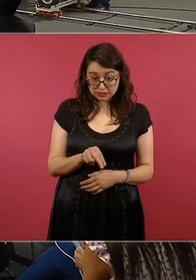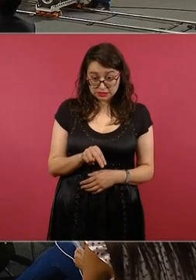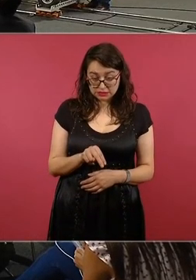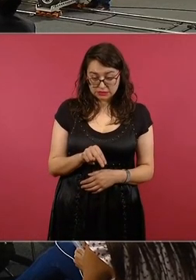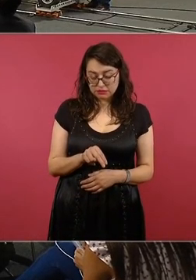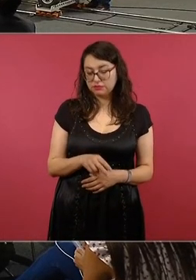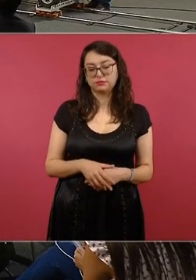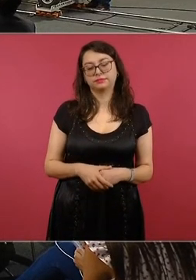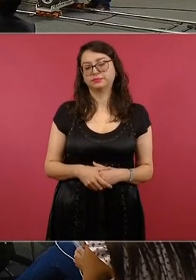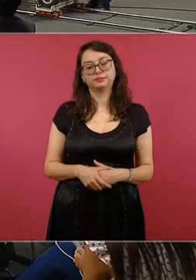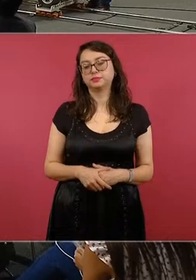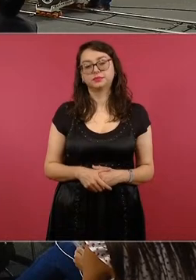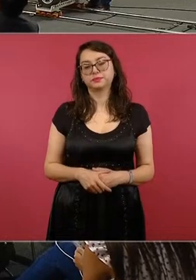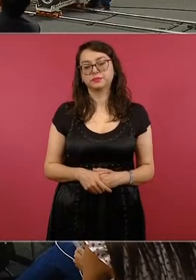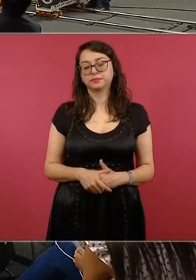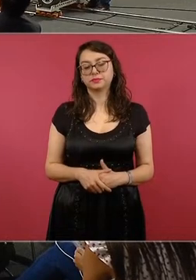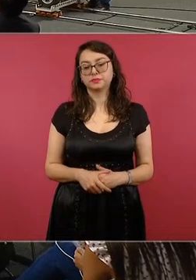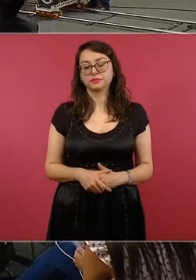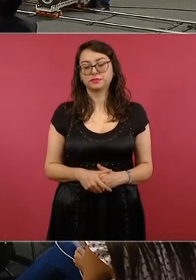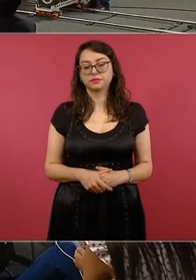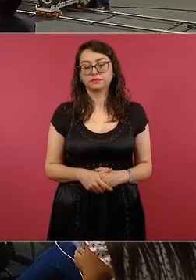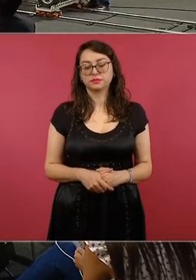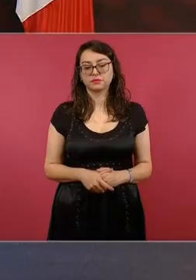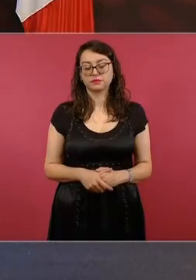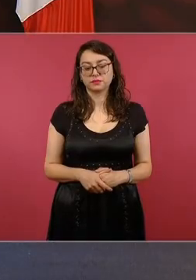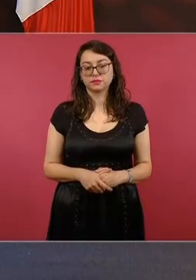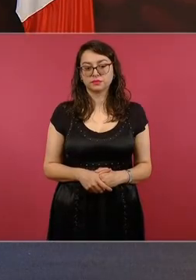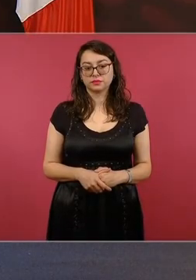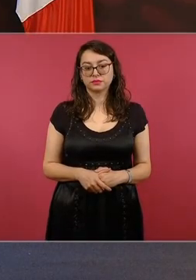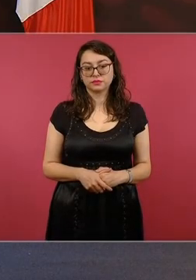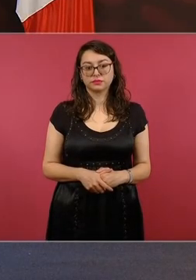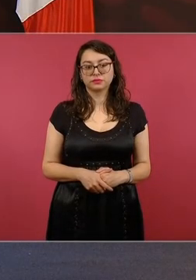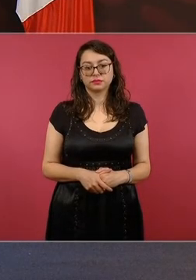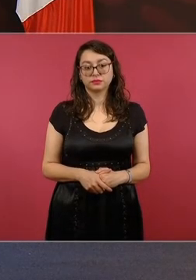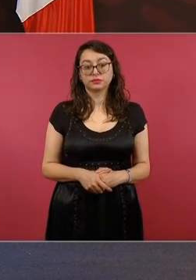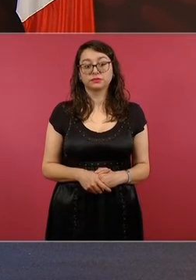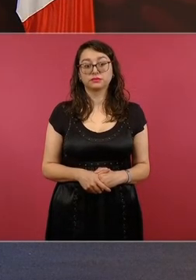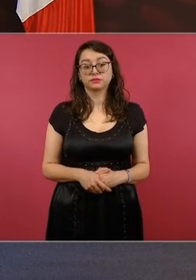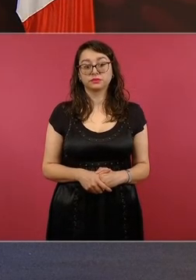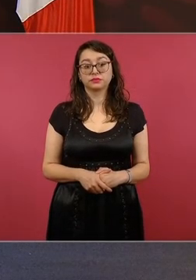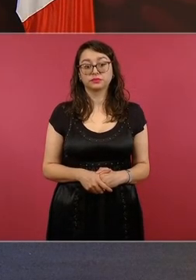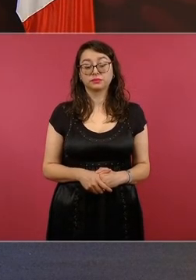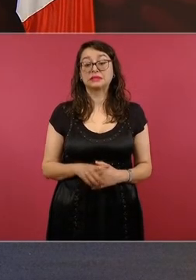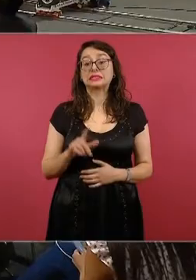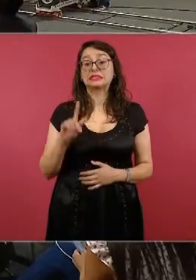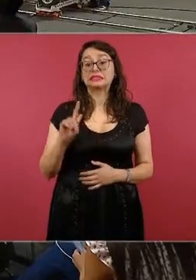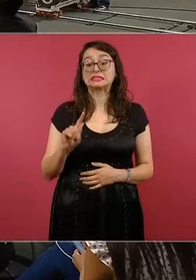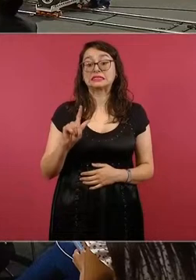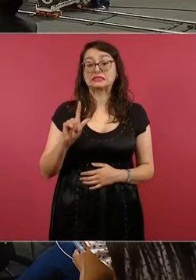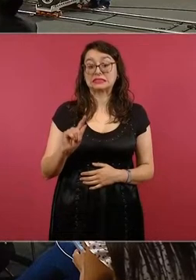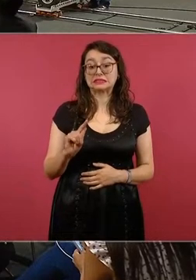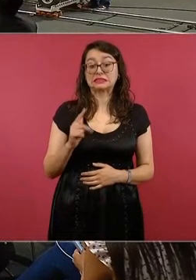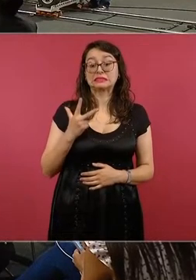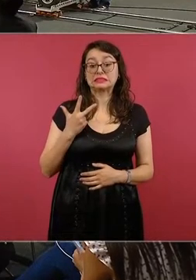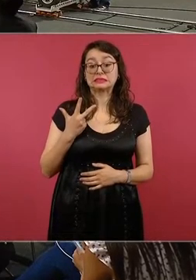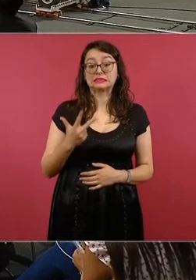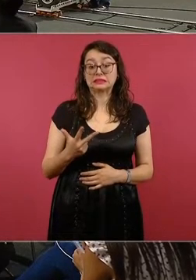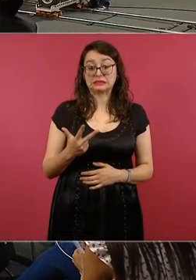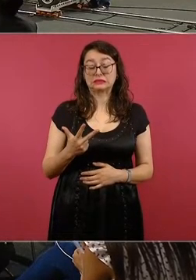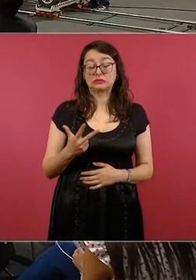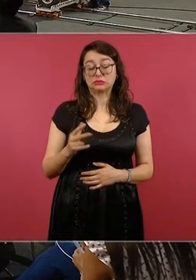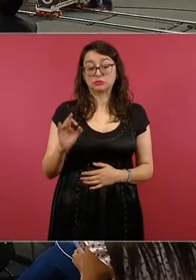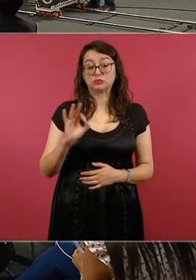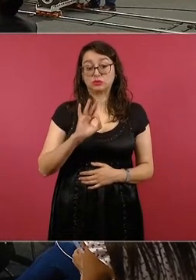No puede ser. Ahí está el porcentaje mal. Sí, 78 sí puede ser. De